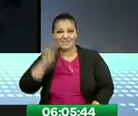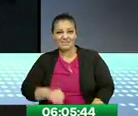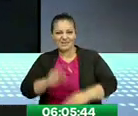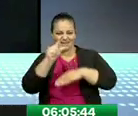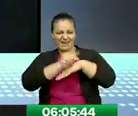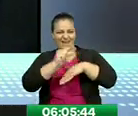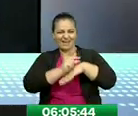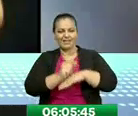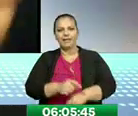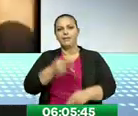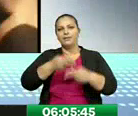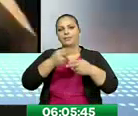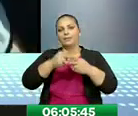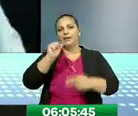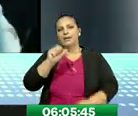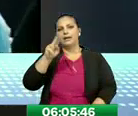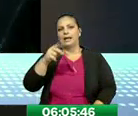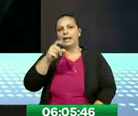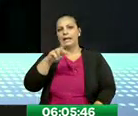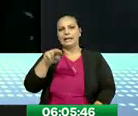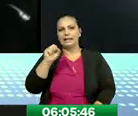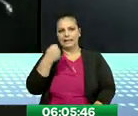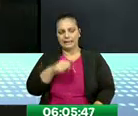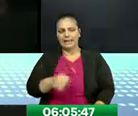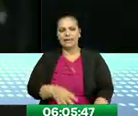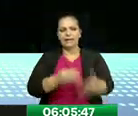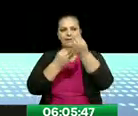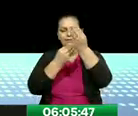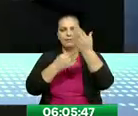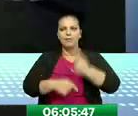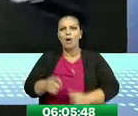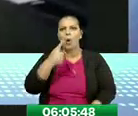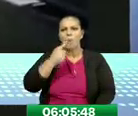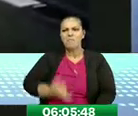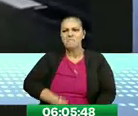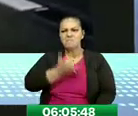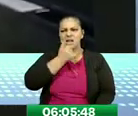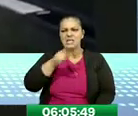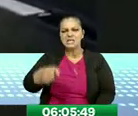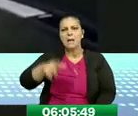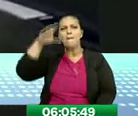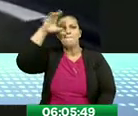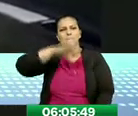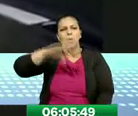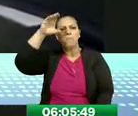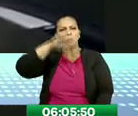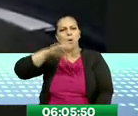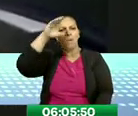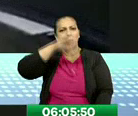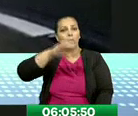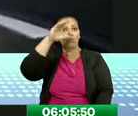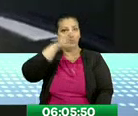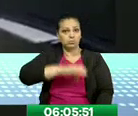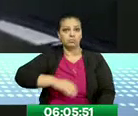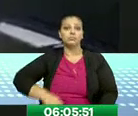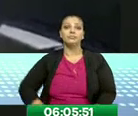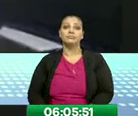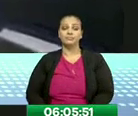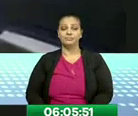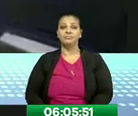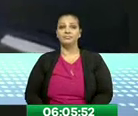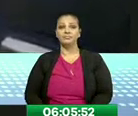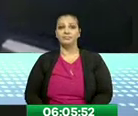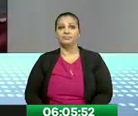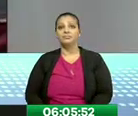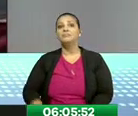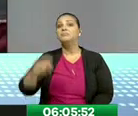de forma inmediata a este peligroso agresor. Insisto que se lo busca exhaustivamente y se ha llevado a la justicia.